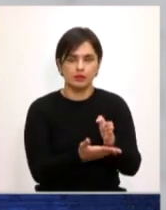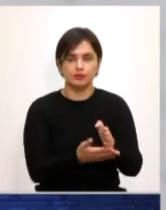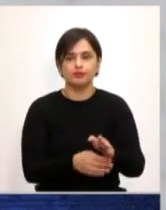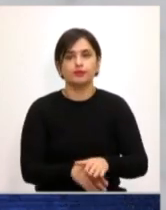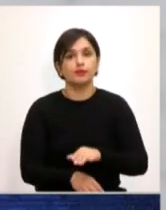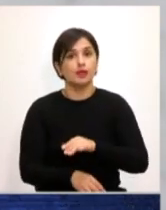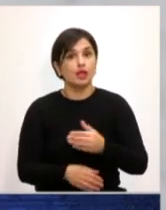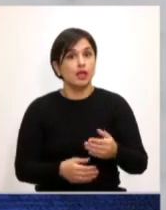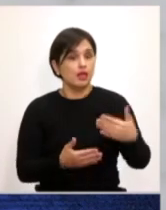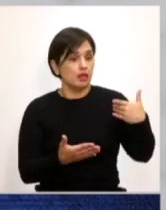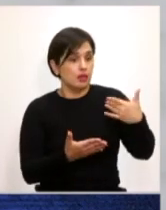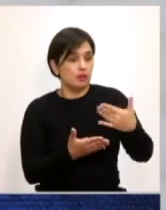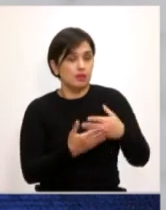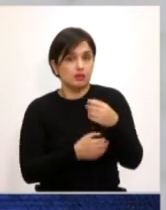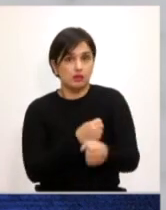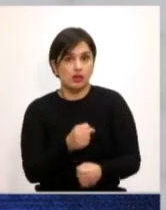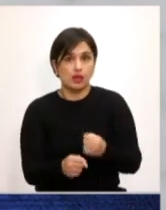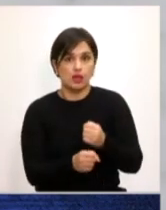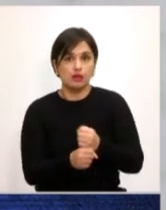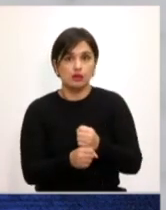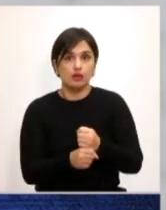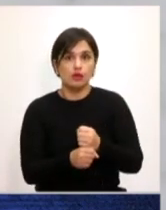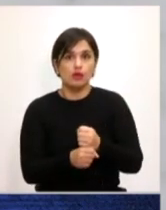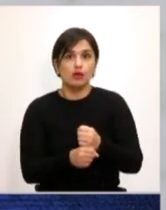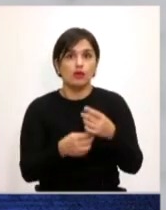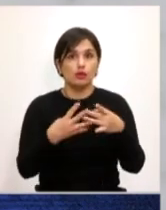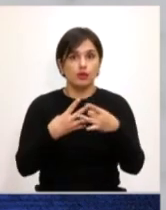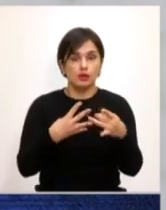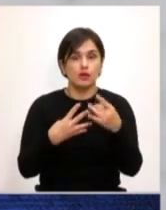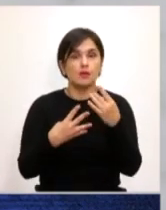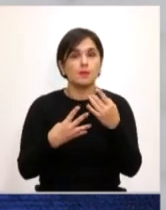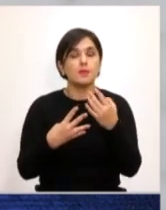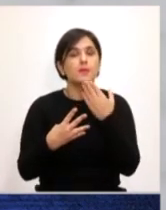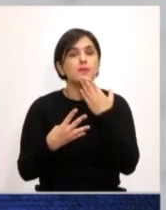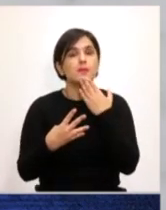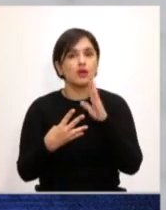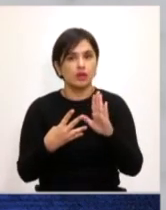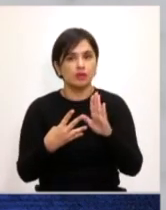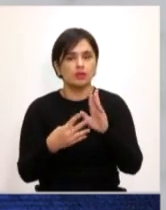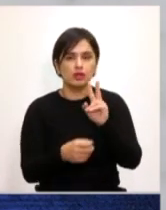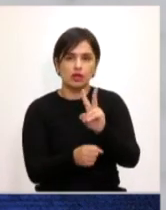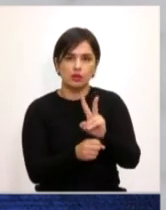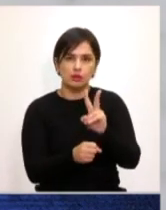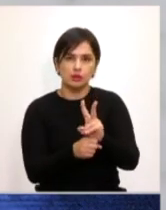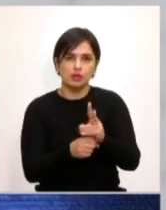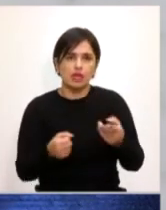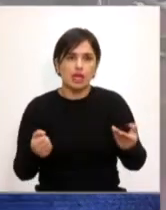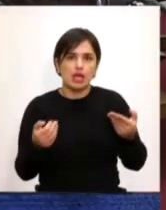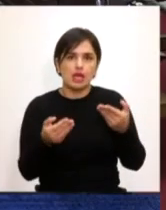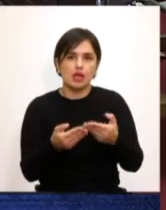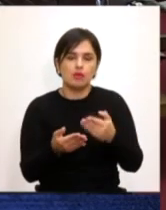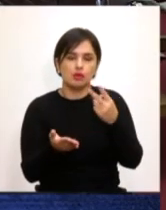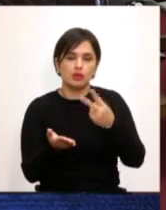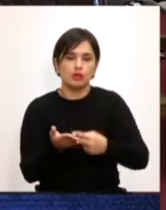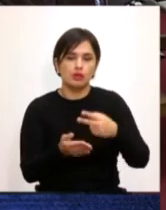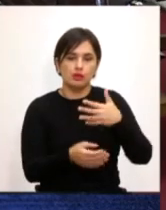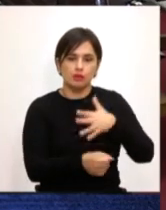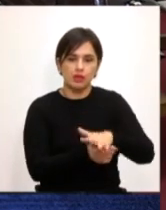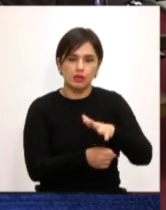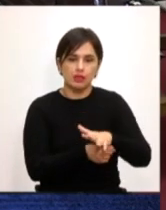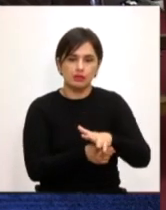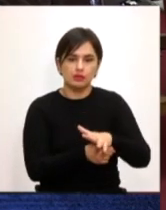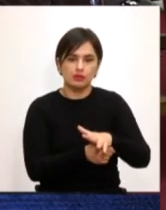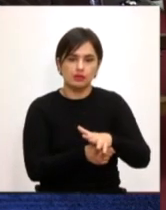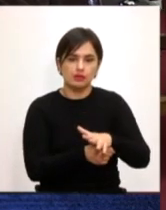de muchos años, una opción real de mejoramiento a los profesores de la Corte 2015 que en su oportunidad fueron